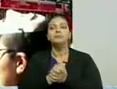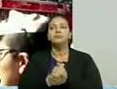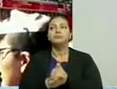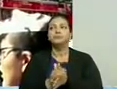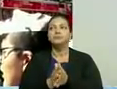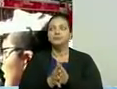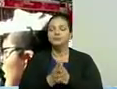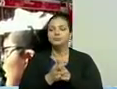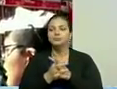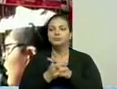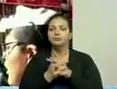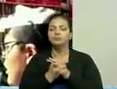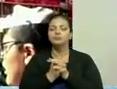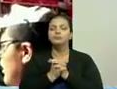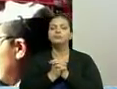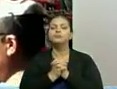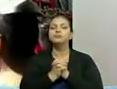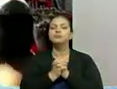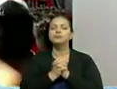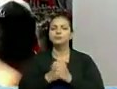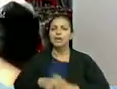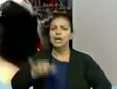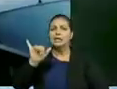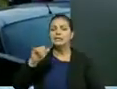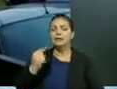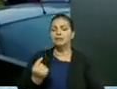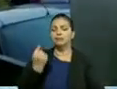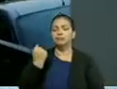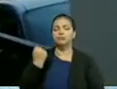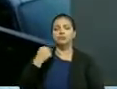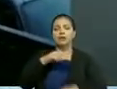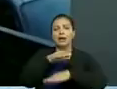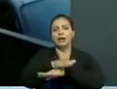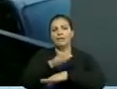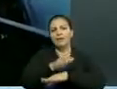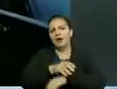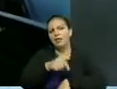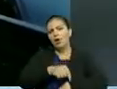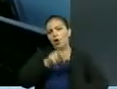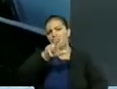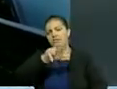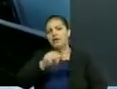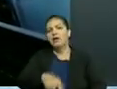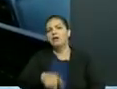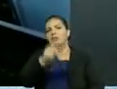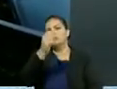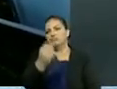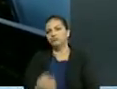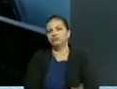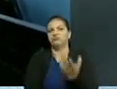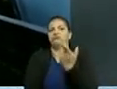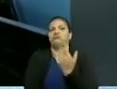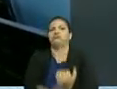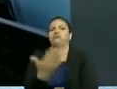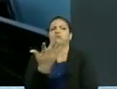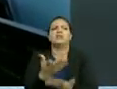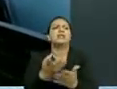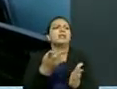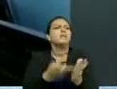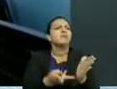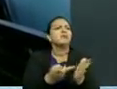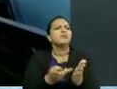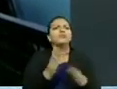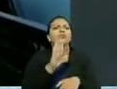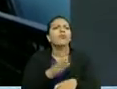este almacén que atendía el día sábado por la tarde. Lamentablemente se incendió aún por causas desconocidas, aún no se